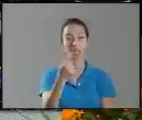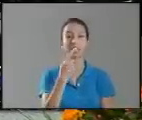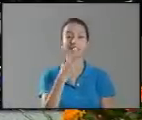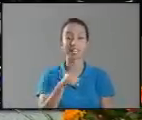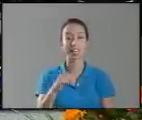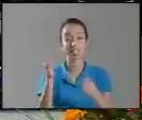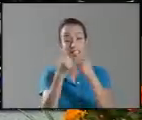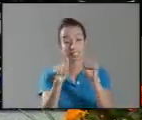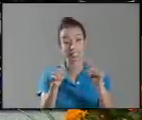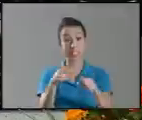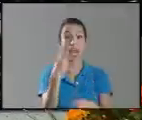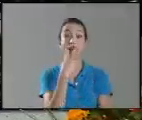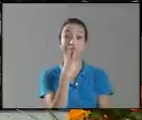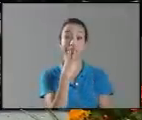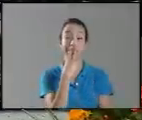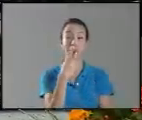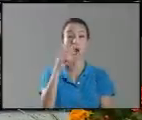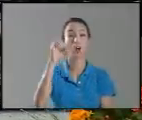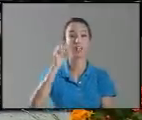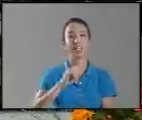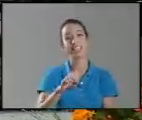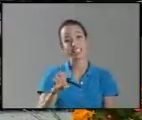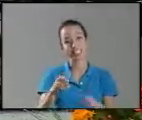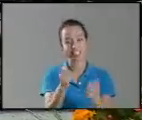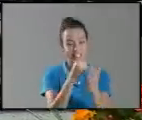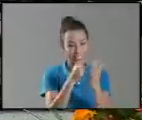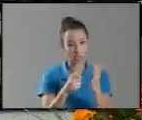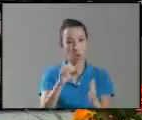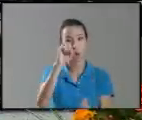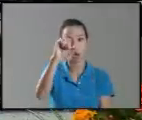contra hombres. Pero la segunda frase de hombres